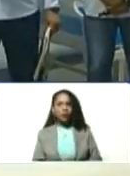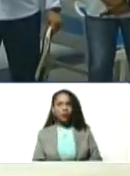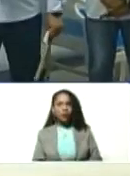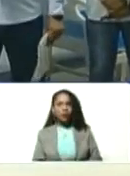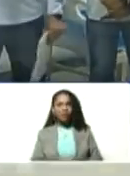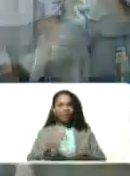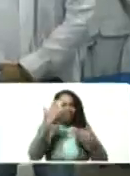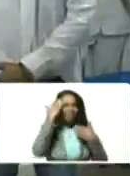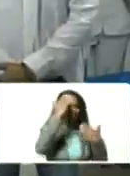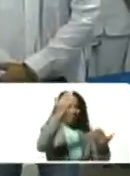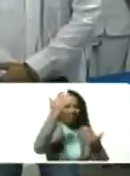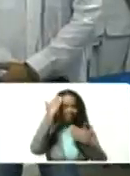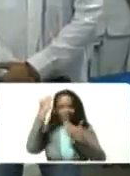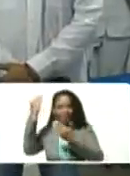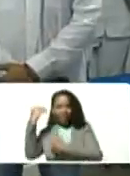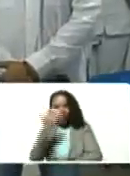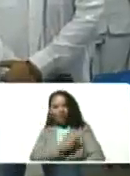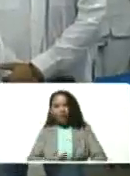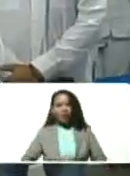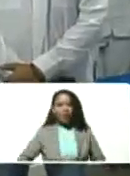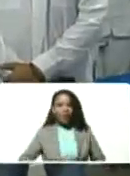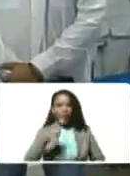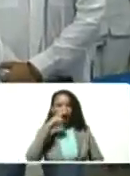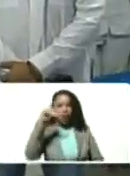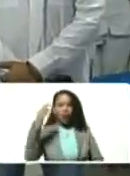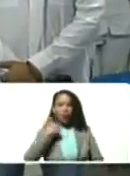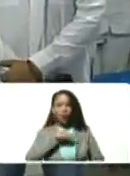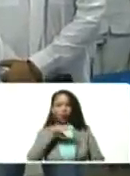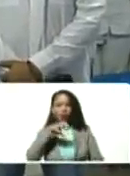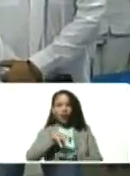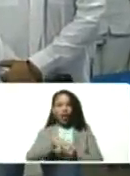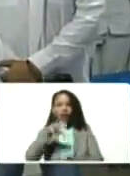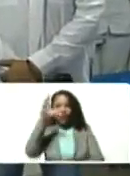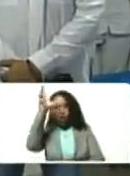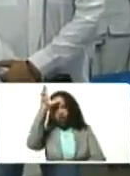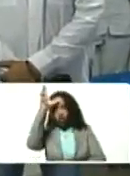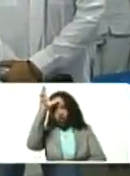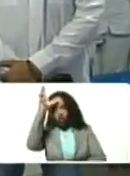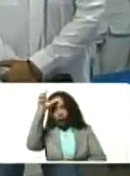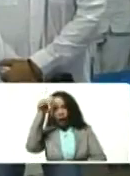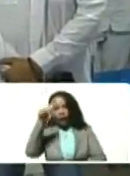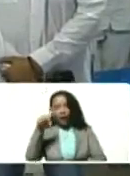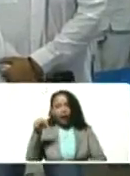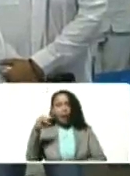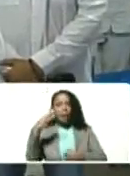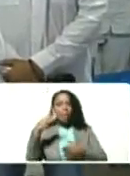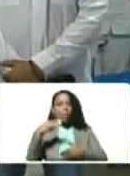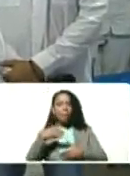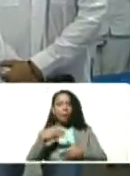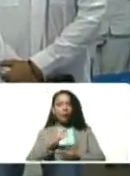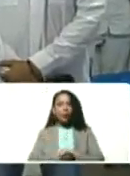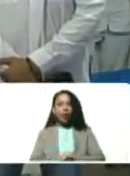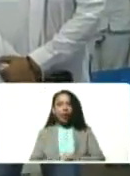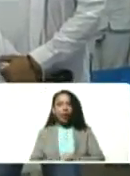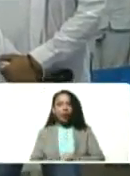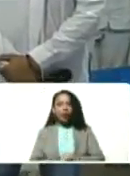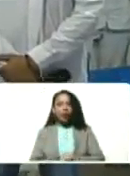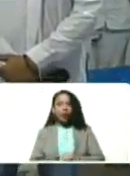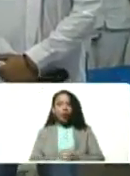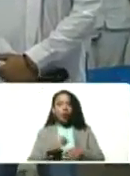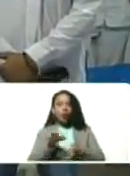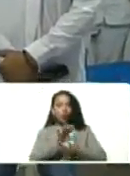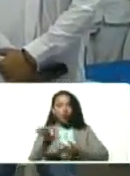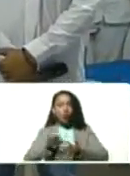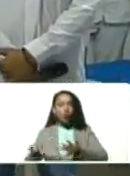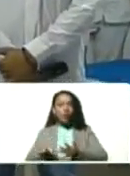Un saludo, presidente Nicolás Maduro, desde nuestro estado Falcón, península de Paraguaná, municipio Falcón,